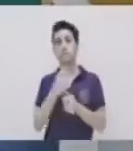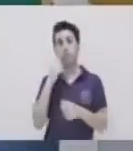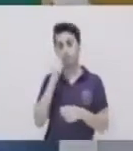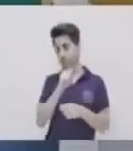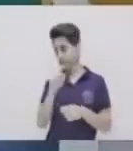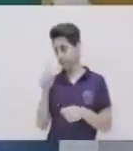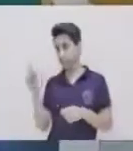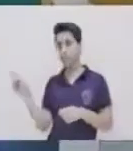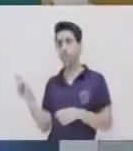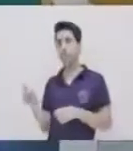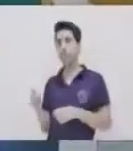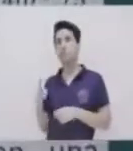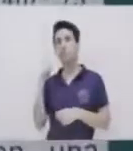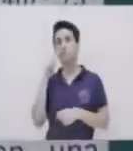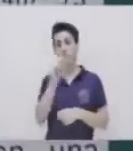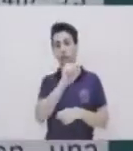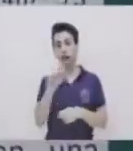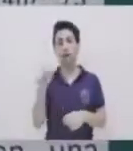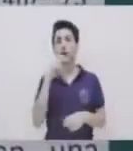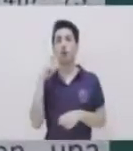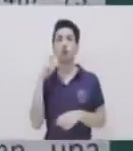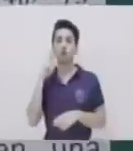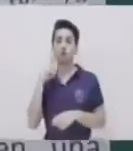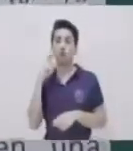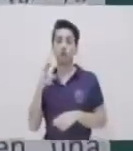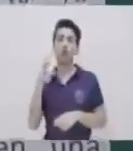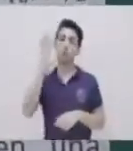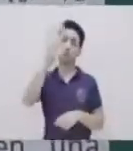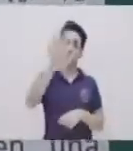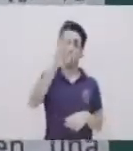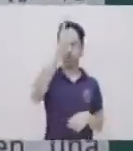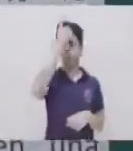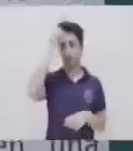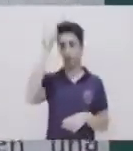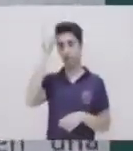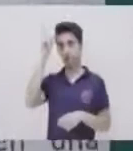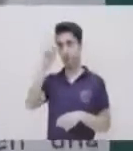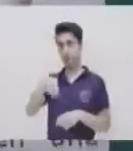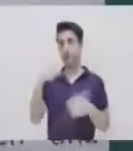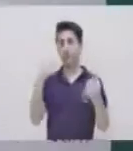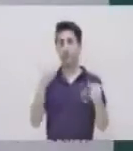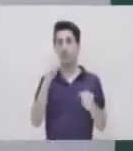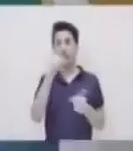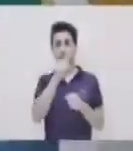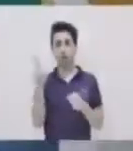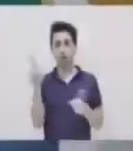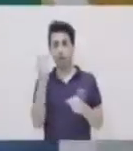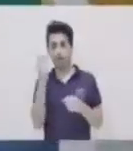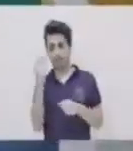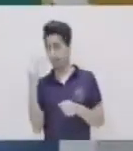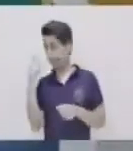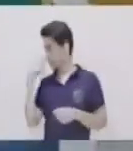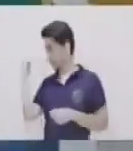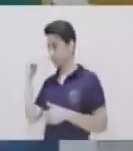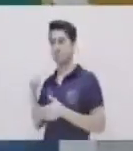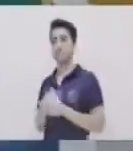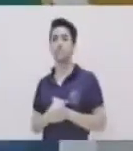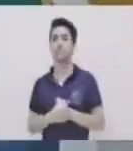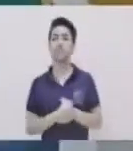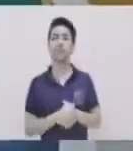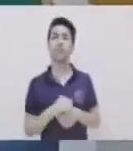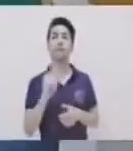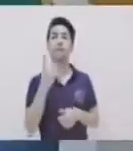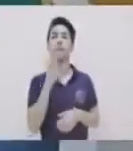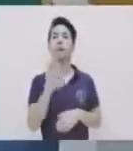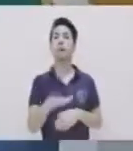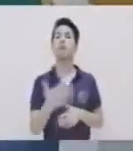cuatro que tenemos subrayados con rosado y ustedes de tarea van a calcular estos dos que tenemos acá. Entonces veamos, el